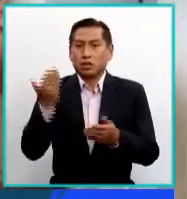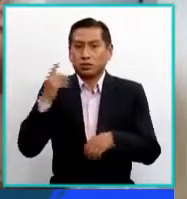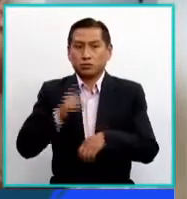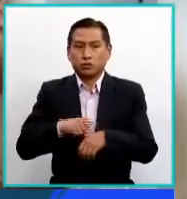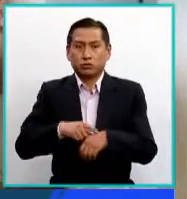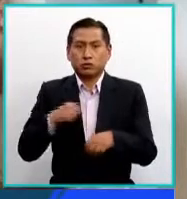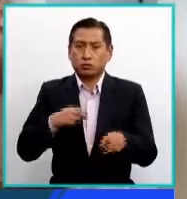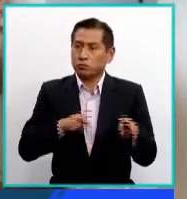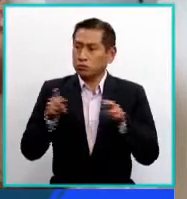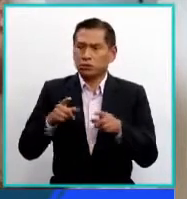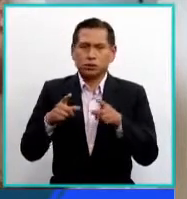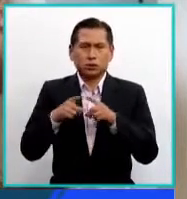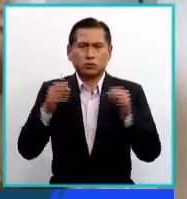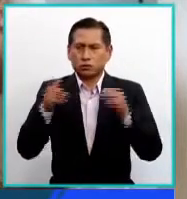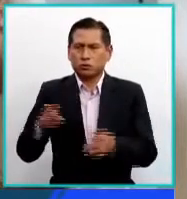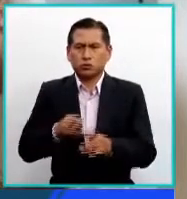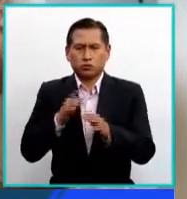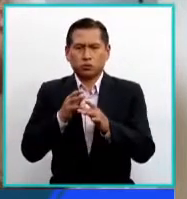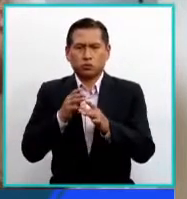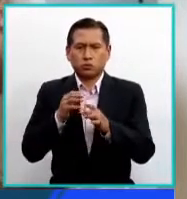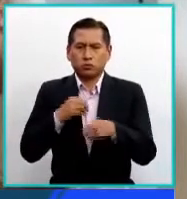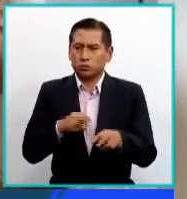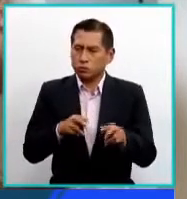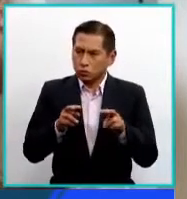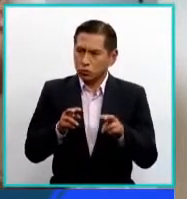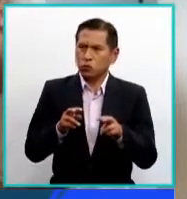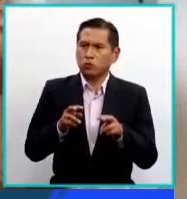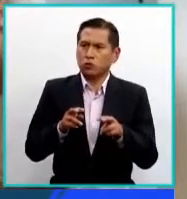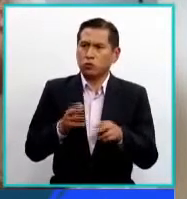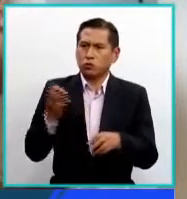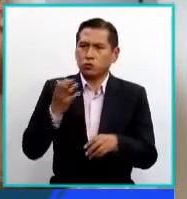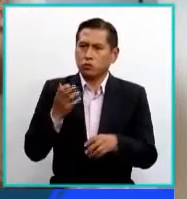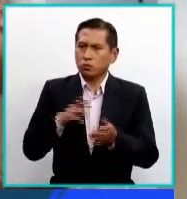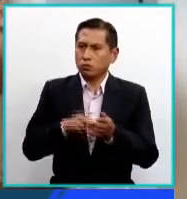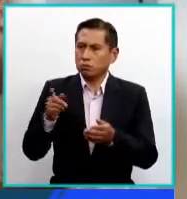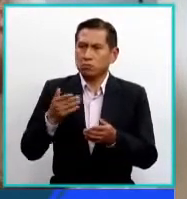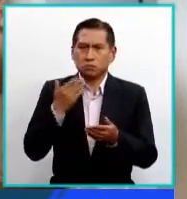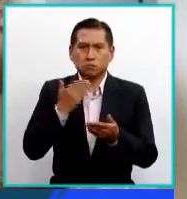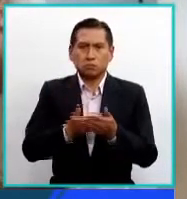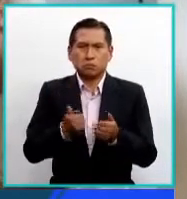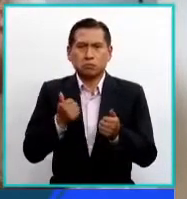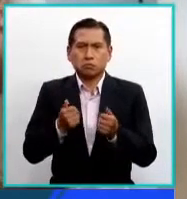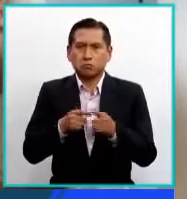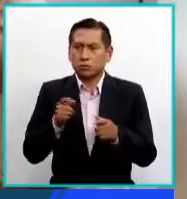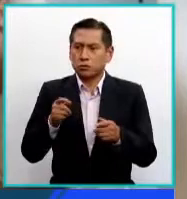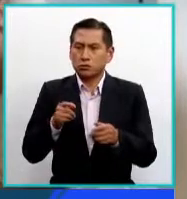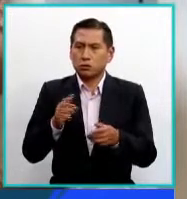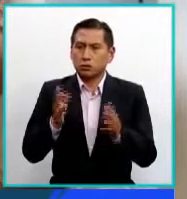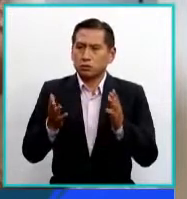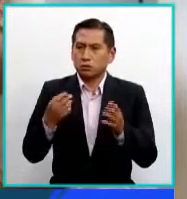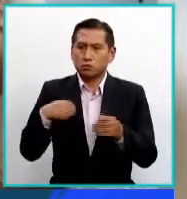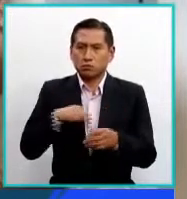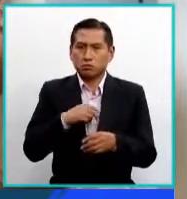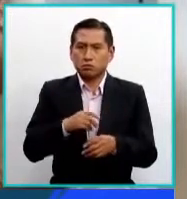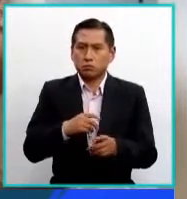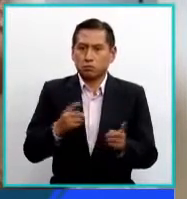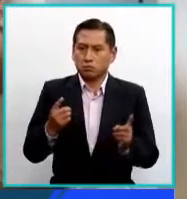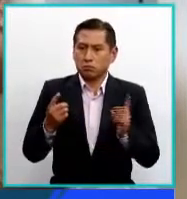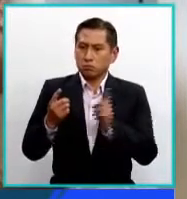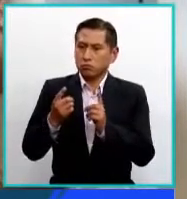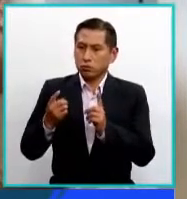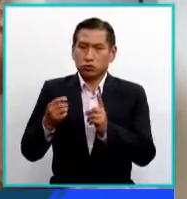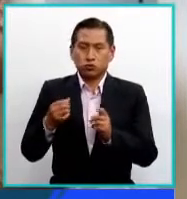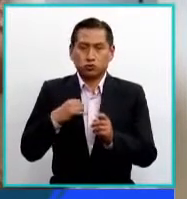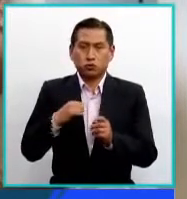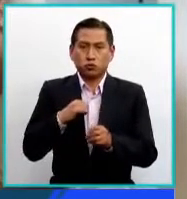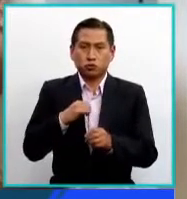yo lo vi al japonés tocar el instrumento y era así como, ya, buenísimo, y fueron coincidencias así que llevaron a que yo